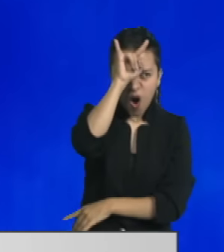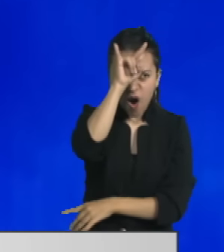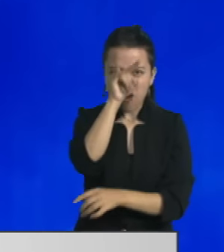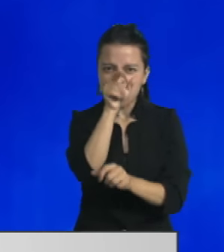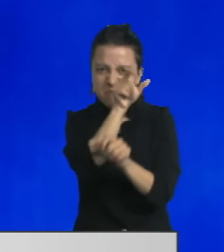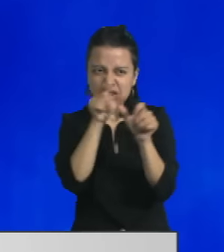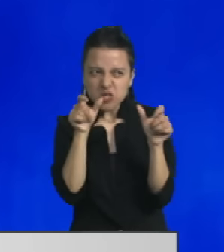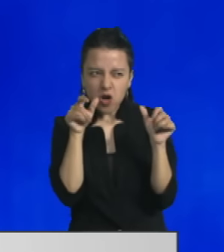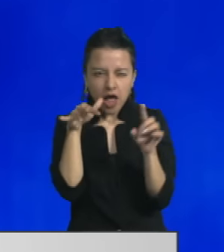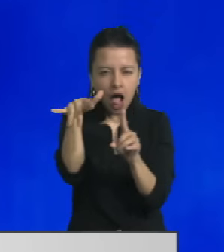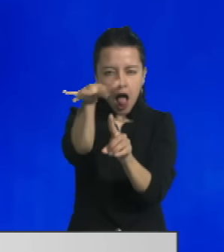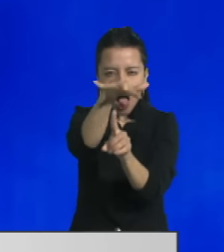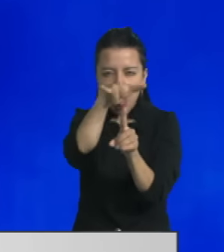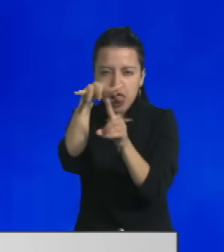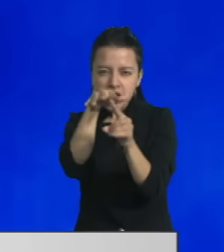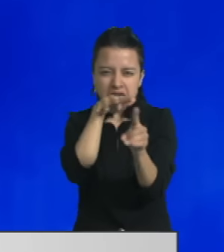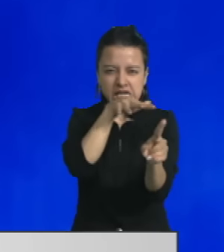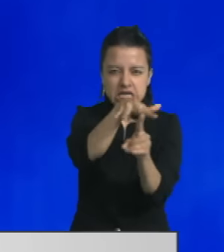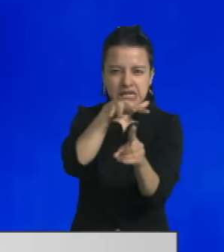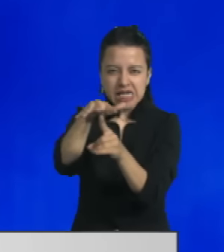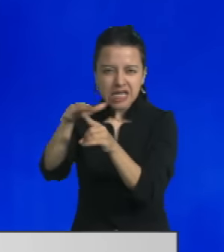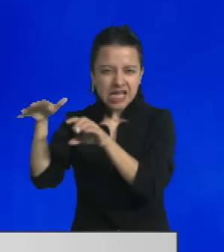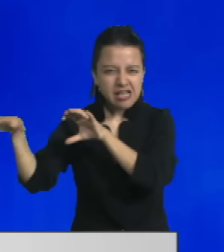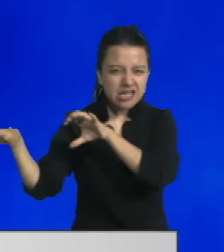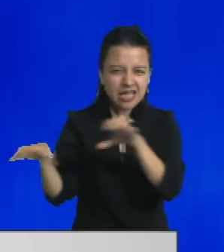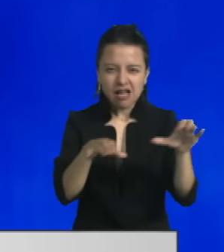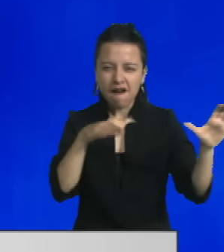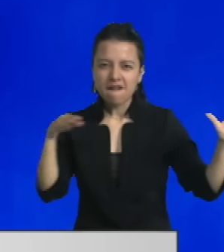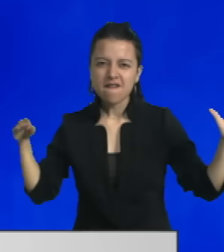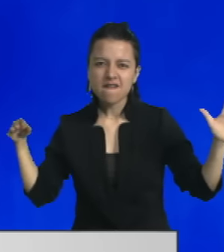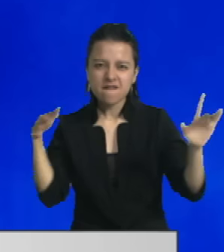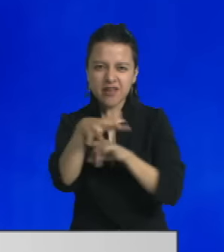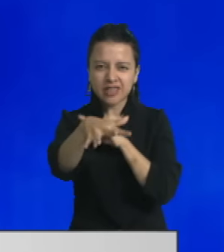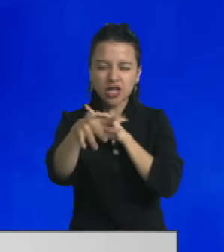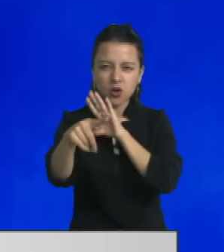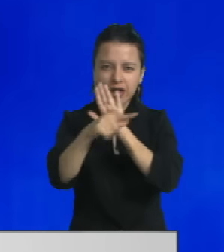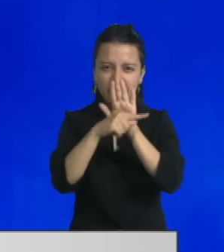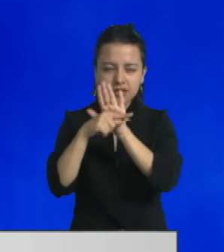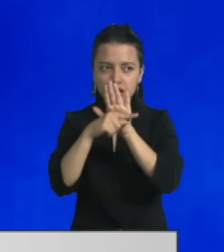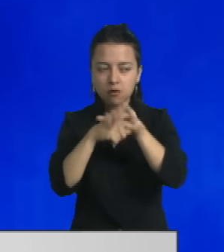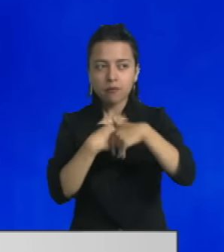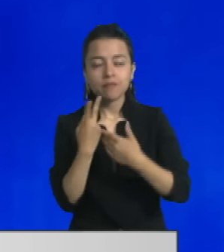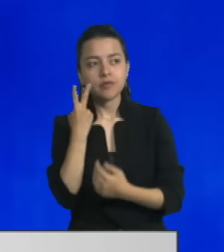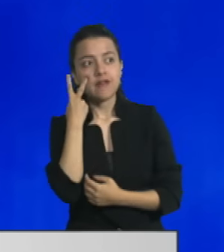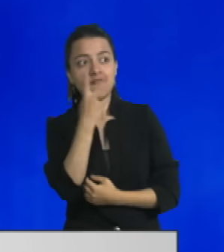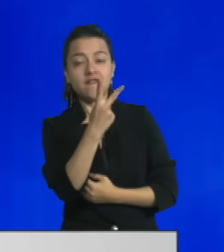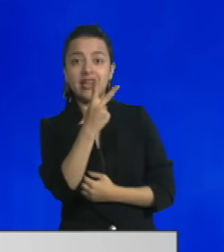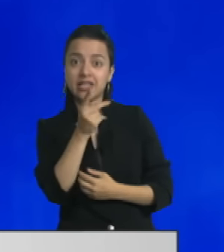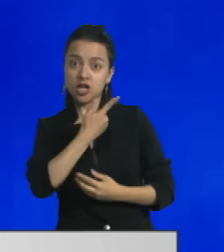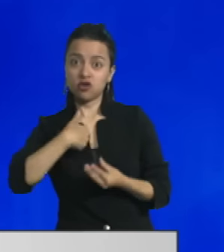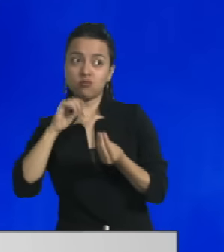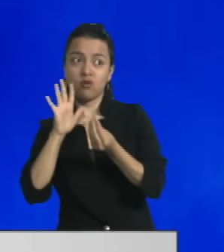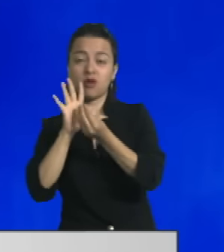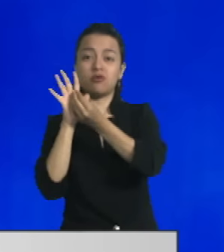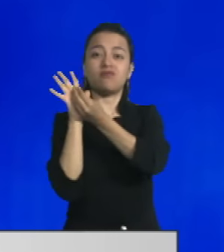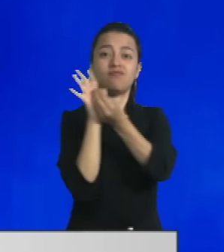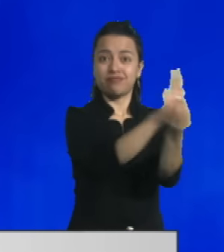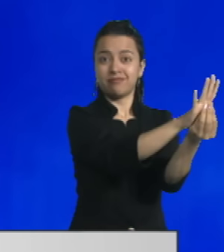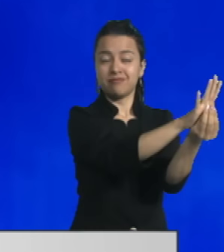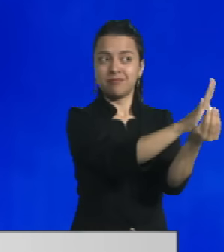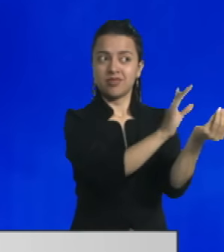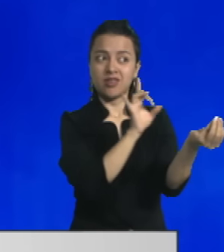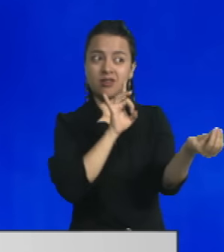nos han consumido hasta ahora y que Todavía siguen logrando esa promesa que nuestra nación todavía tiene pendiente